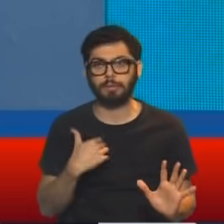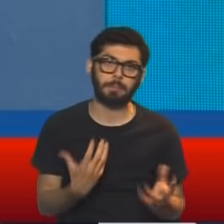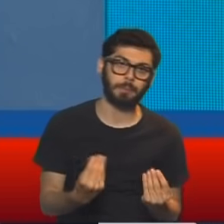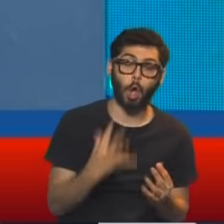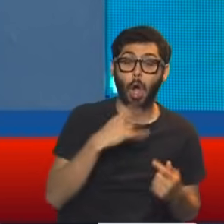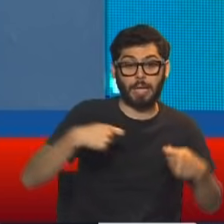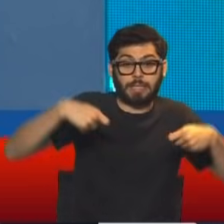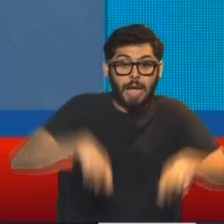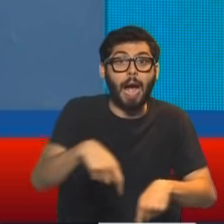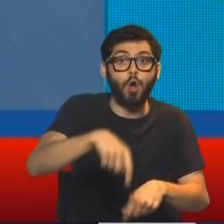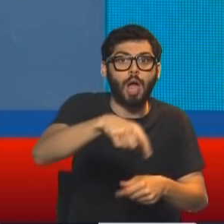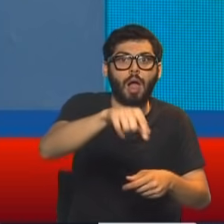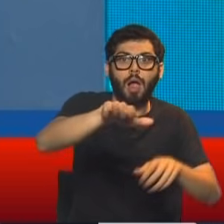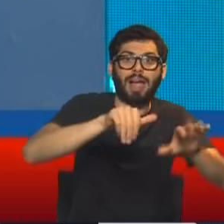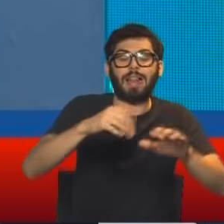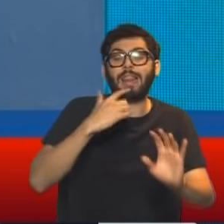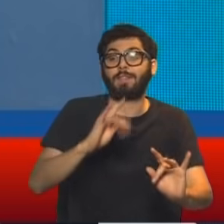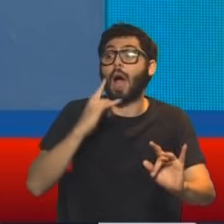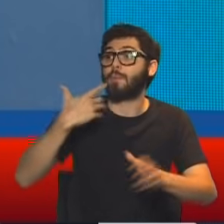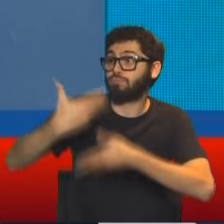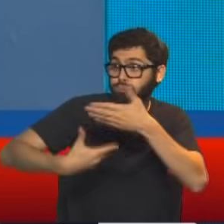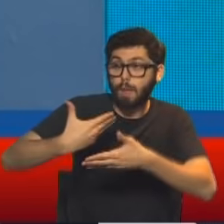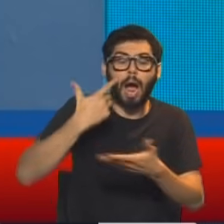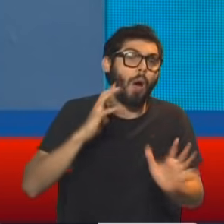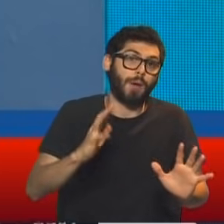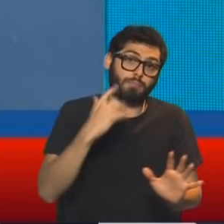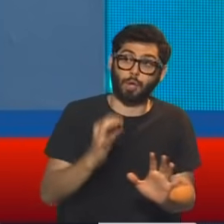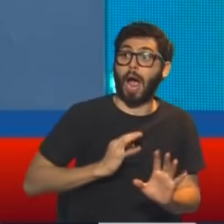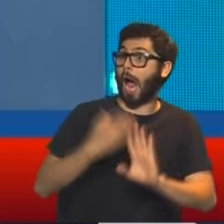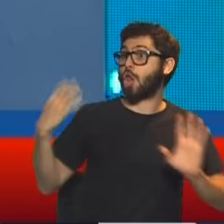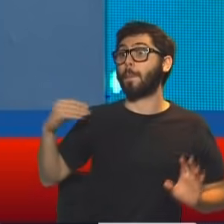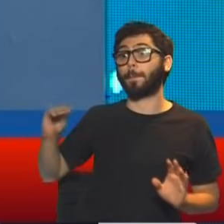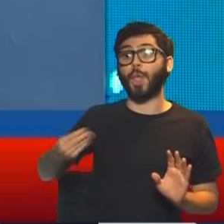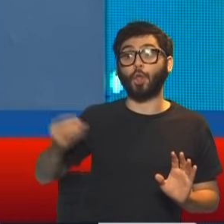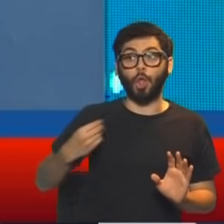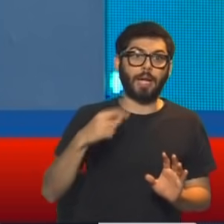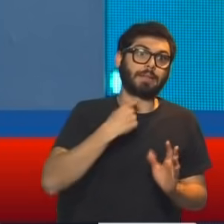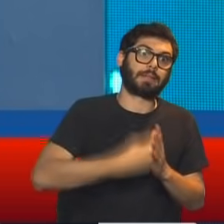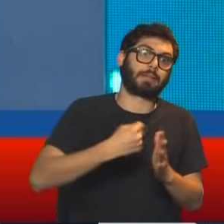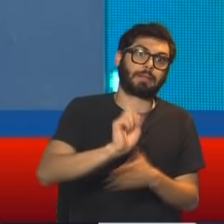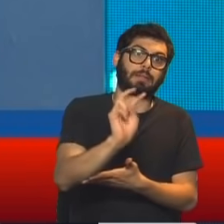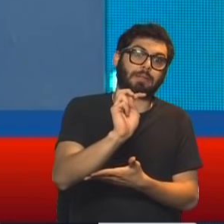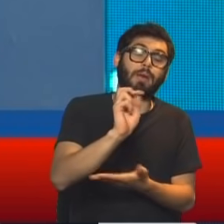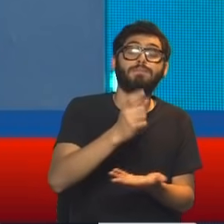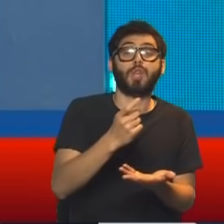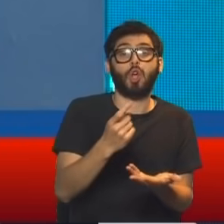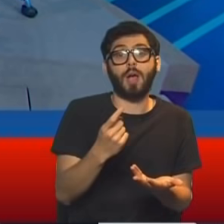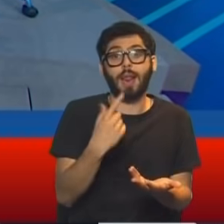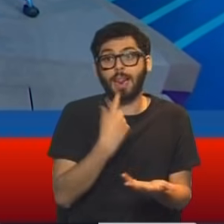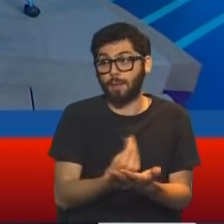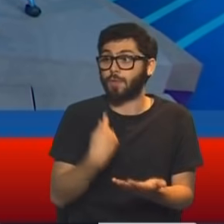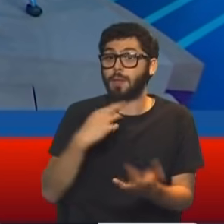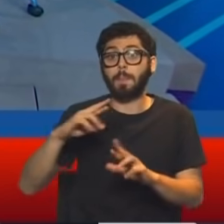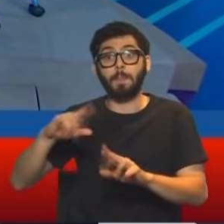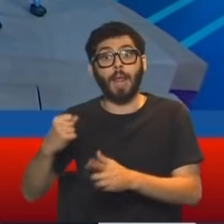momento hasta que la recuperación sea total, están recuperando lo que perdieron en un año, entonces me parece que ahí puede haber una especie de maridaje. Cuando uno